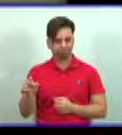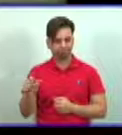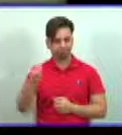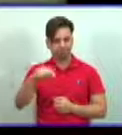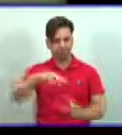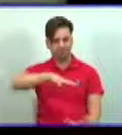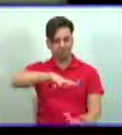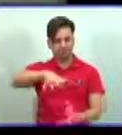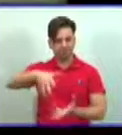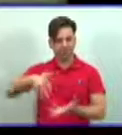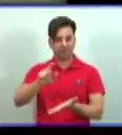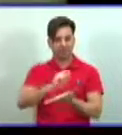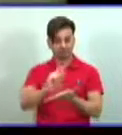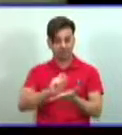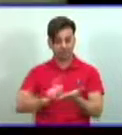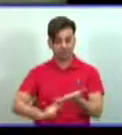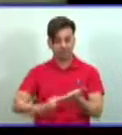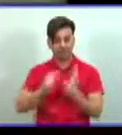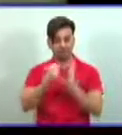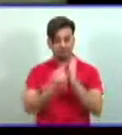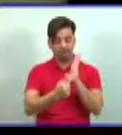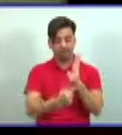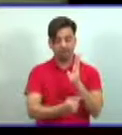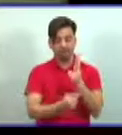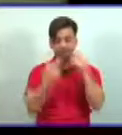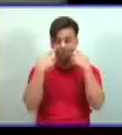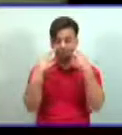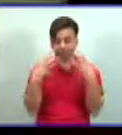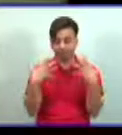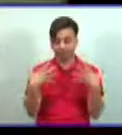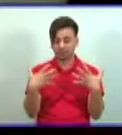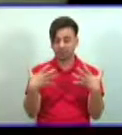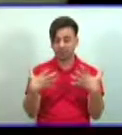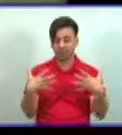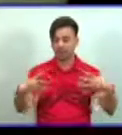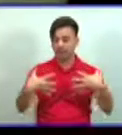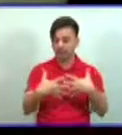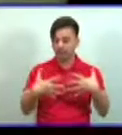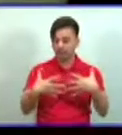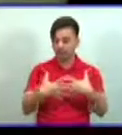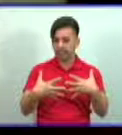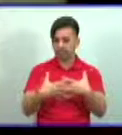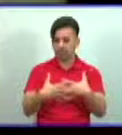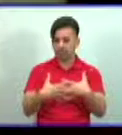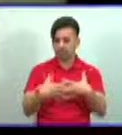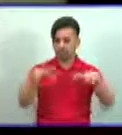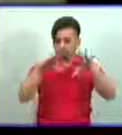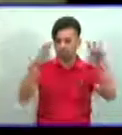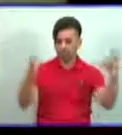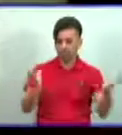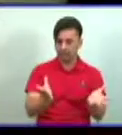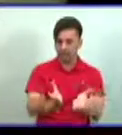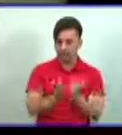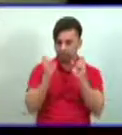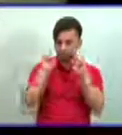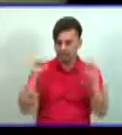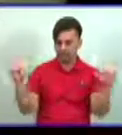elementos referidos y que son necesarios para entender esta relación que se establece entre la atmósfera y la vida.